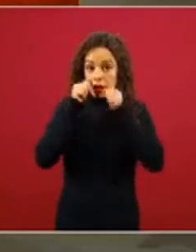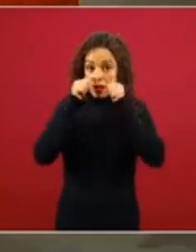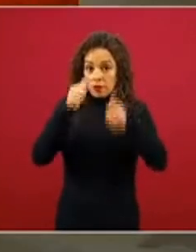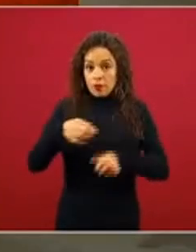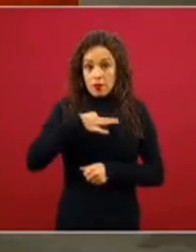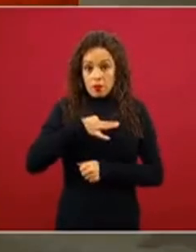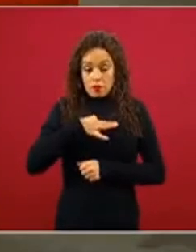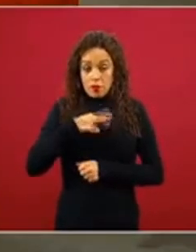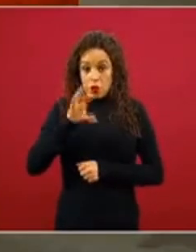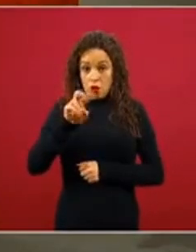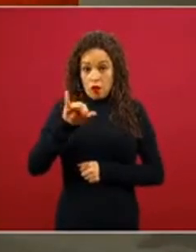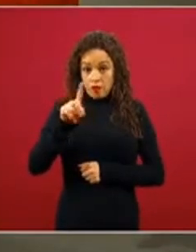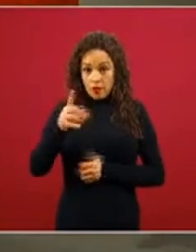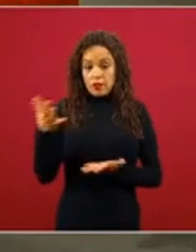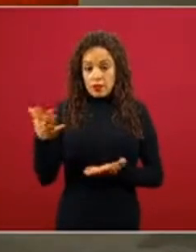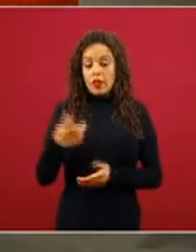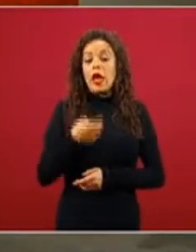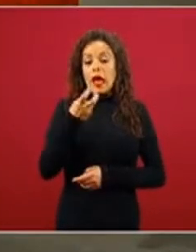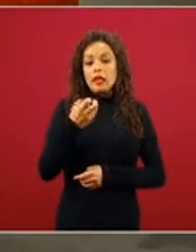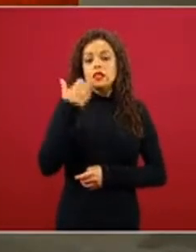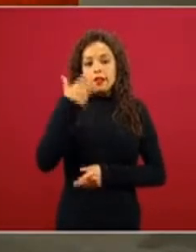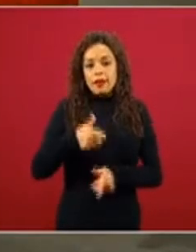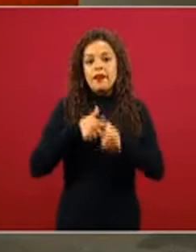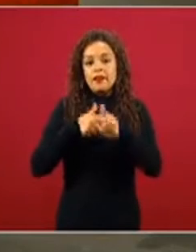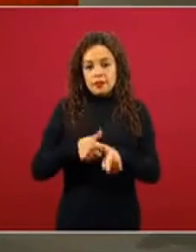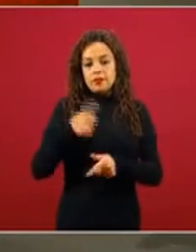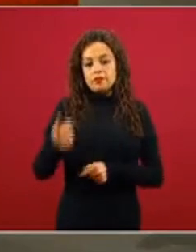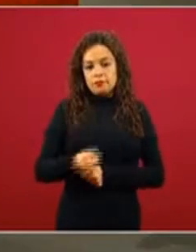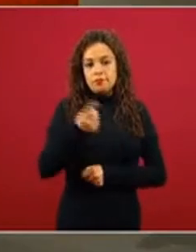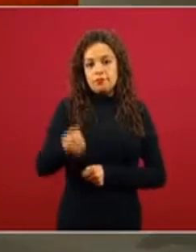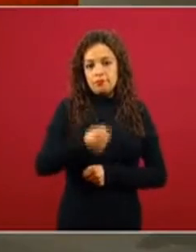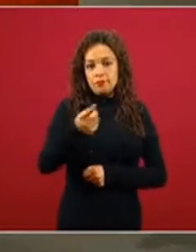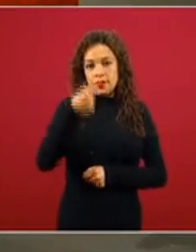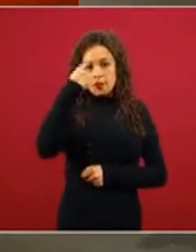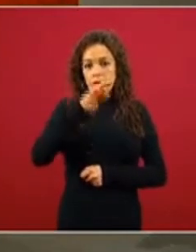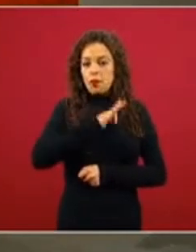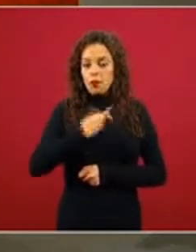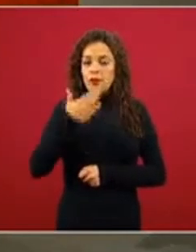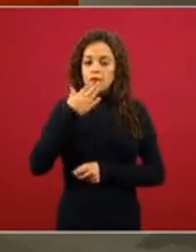amplio. Muchas gracias. Bianca, Araceli.